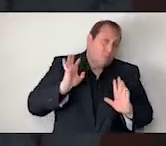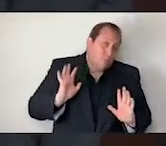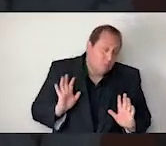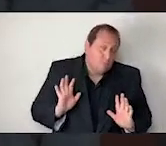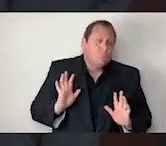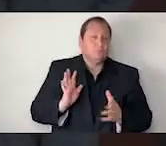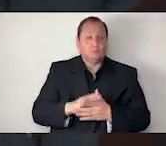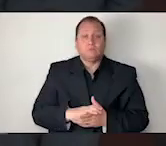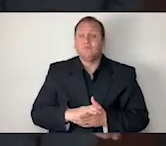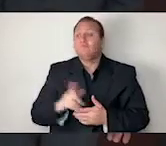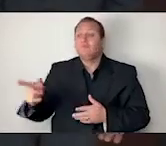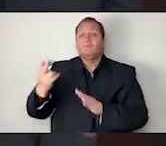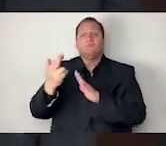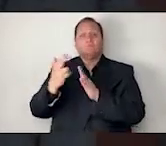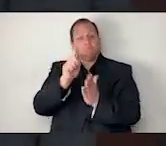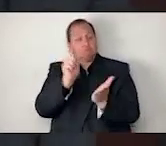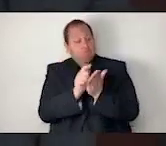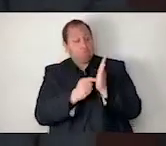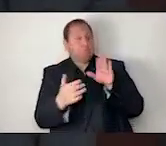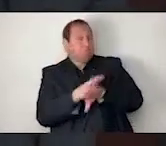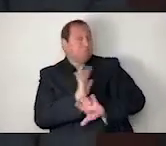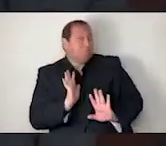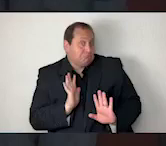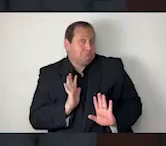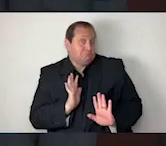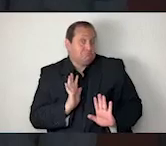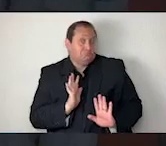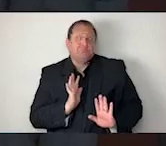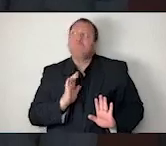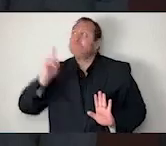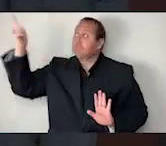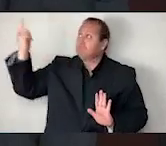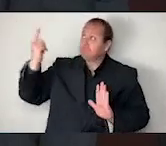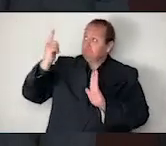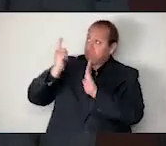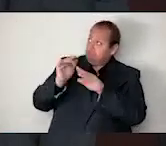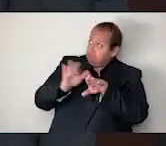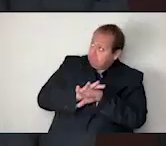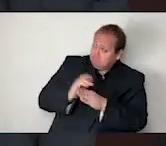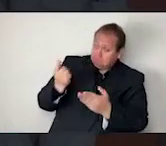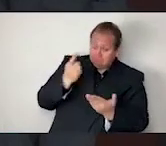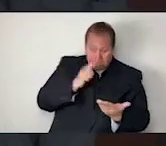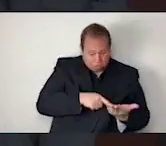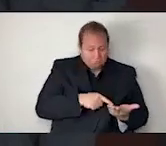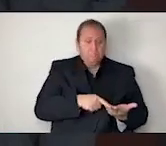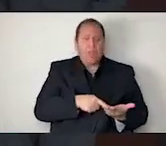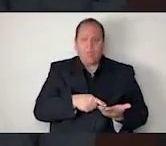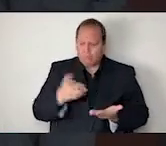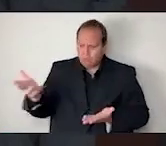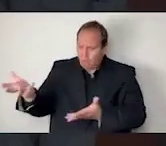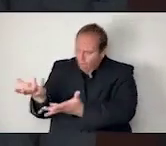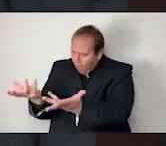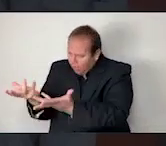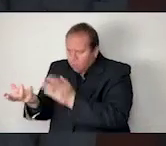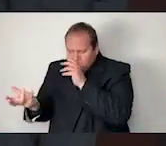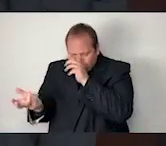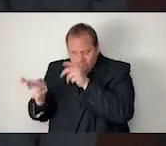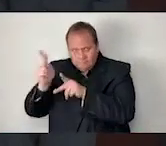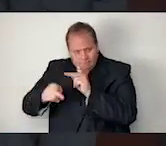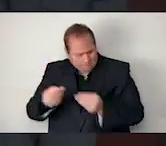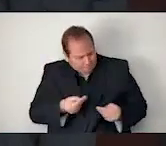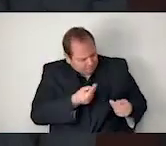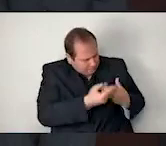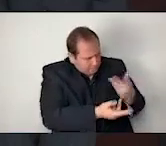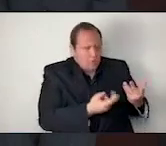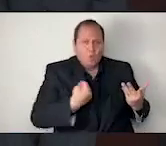cambie la ley y que nos permita a nosotros tener su fruto de esos ensambles que tanto lo